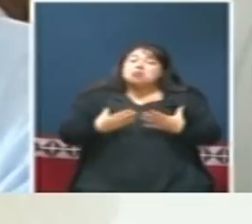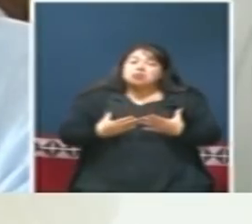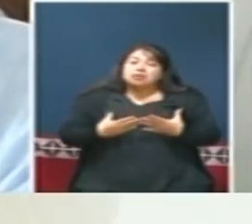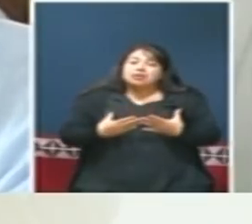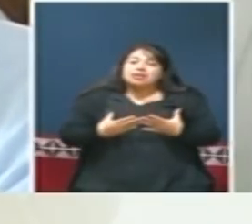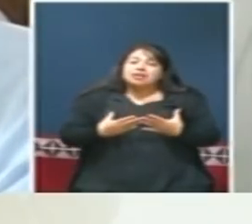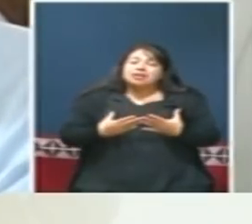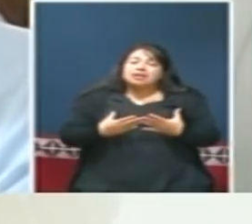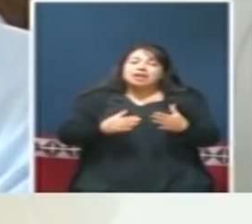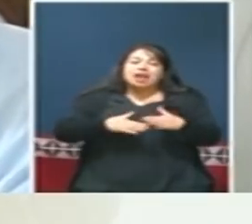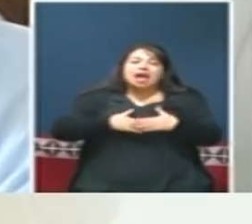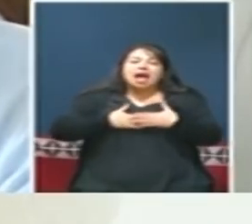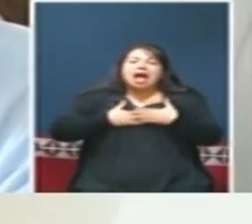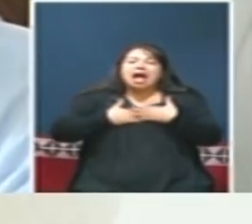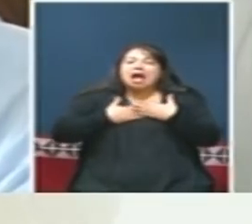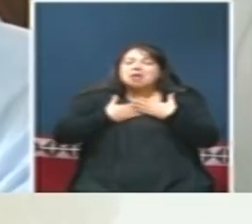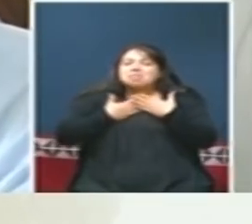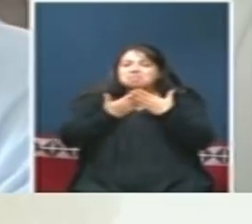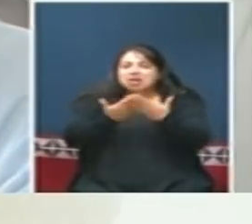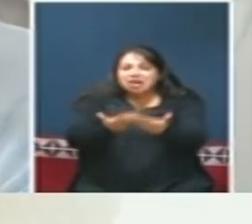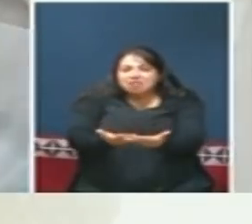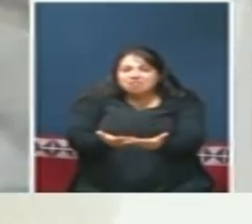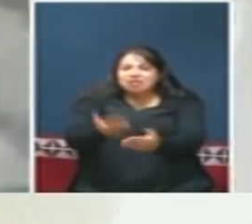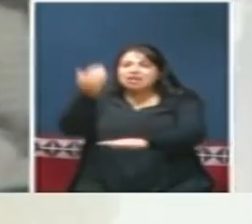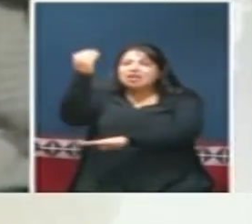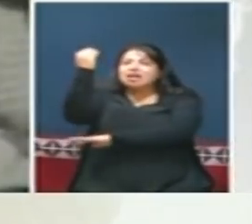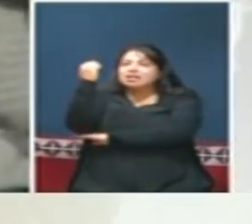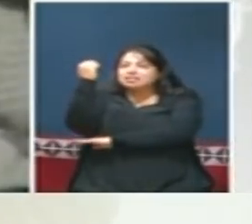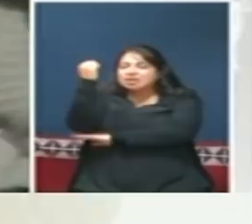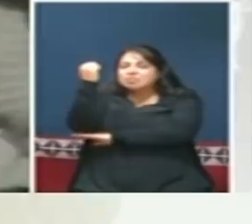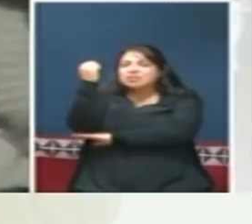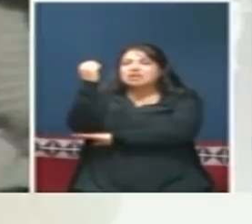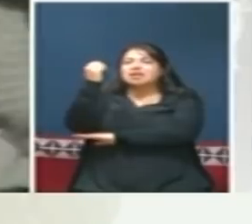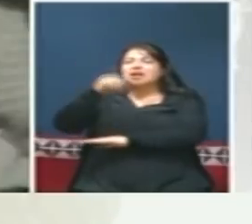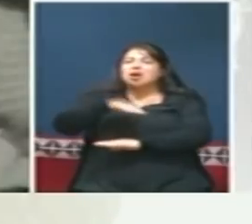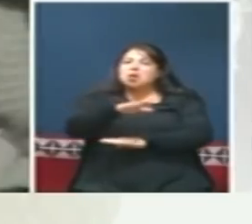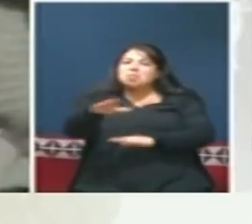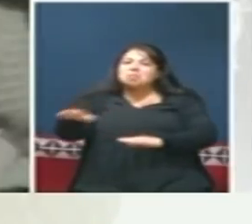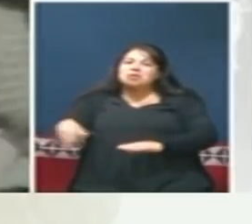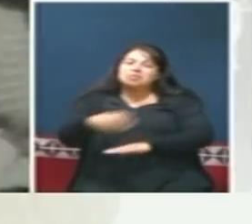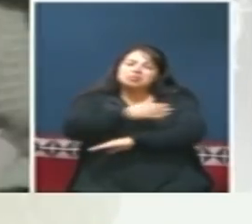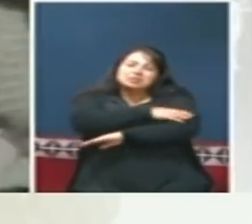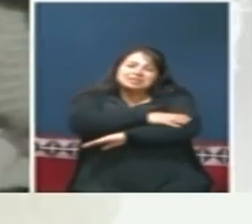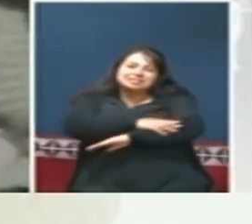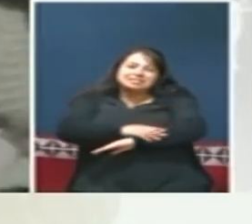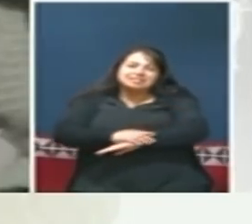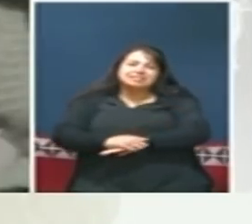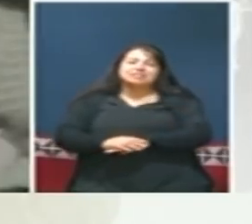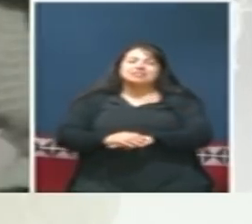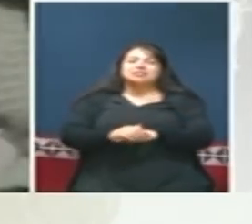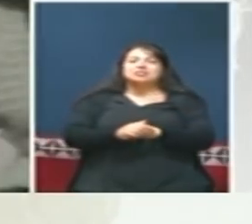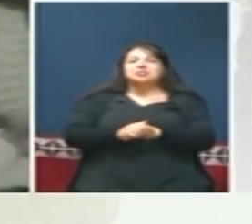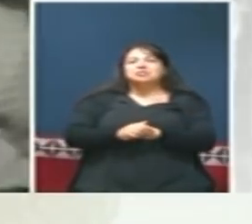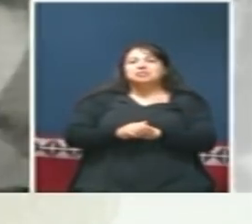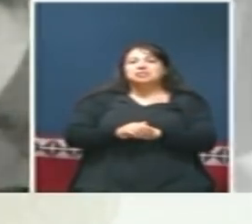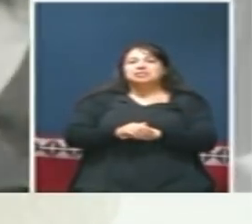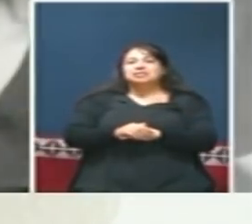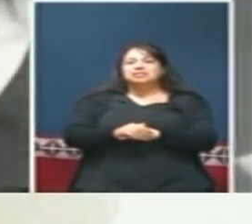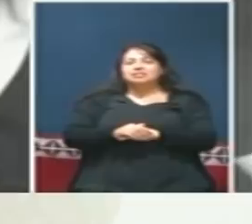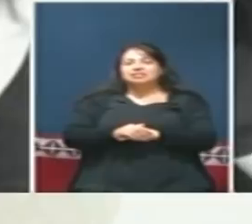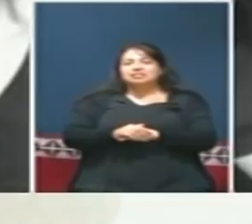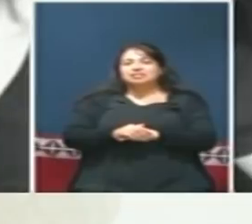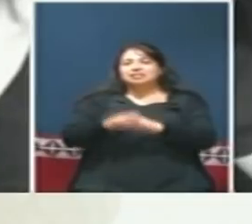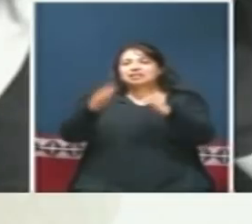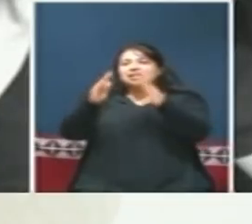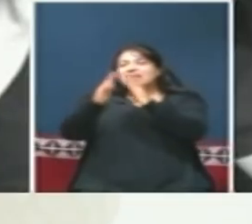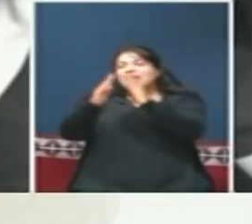un pueblito chico como era Chamical, sencillo, humilde, con esa caridad que él tenía de llegarse a las casas